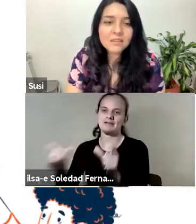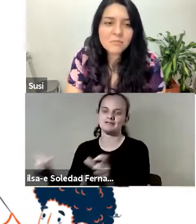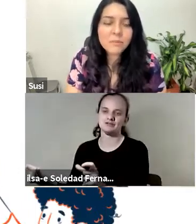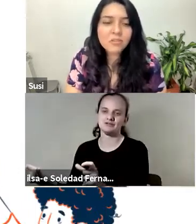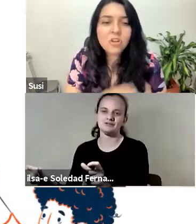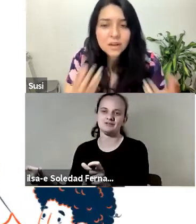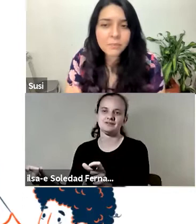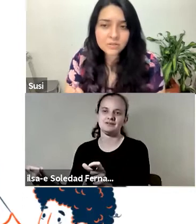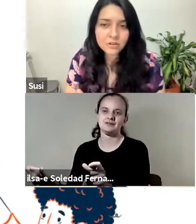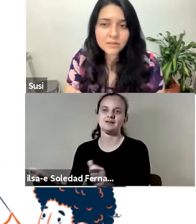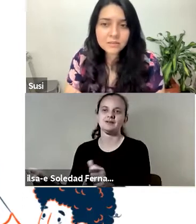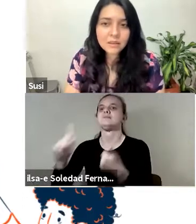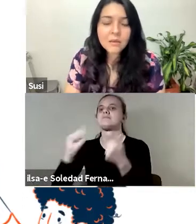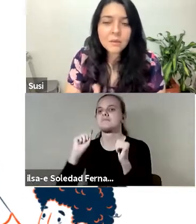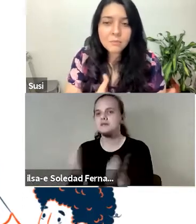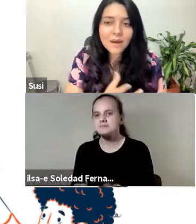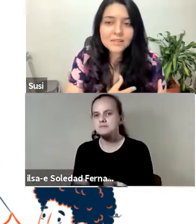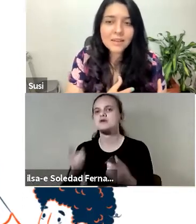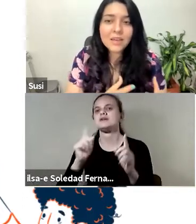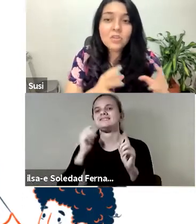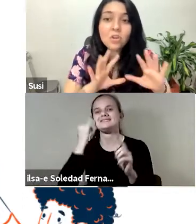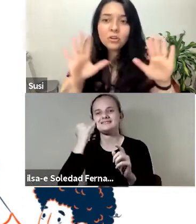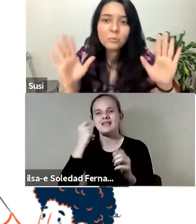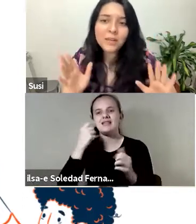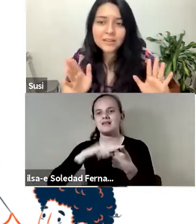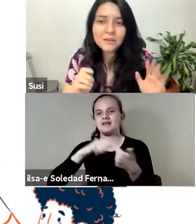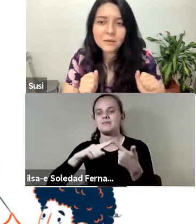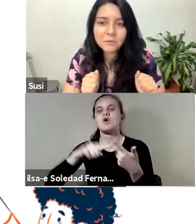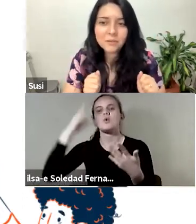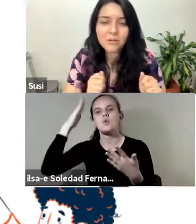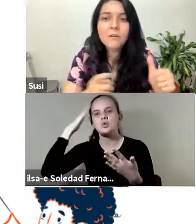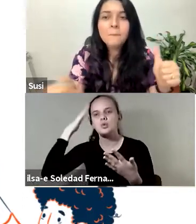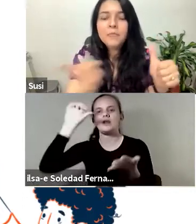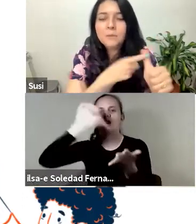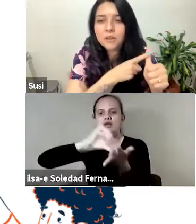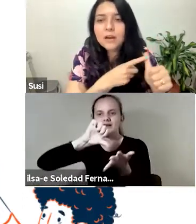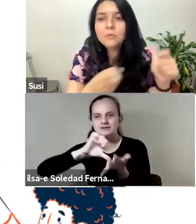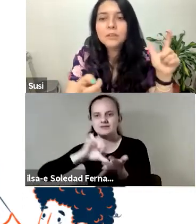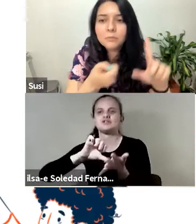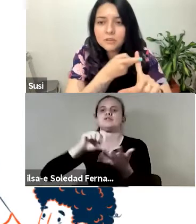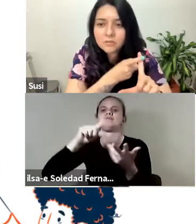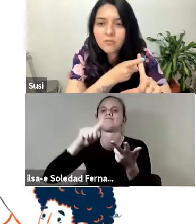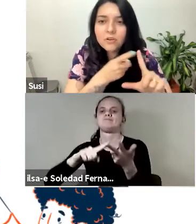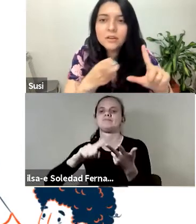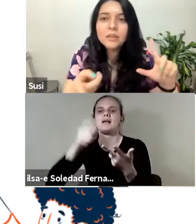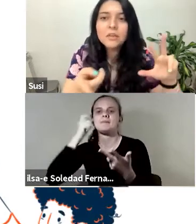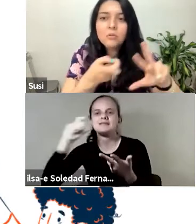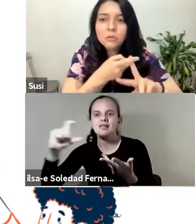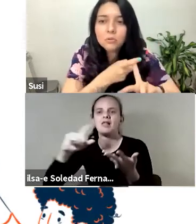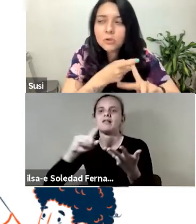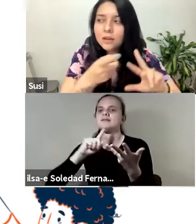sea accesible para todas las personas, más allá de todos estos pilares que ya habíamos visto, ¿no? Tipo de hardware, tipo de